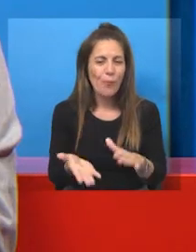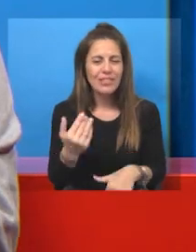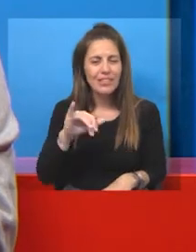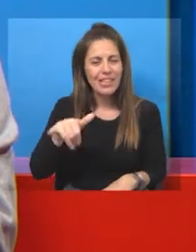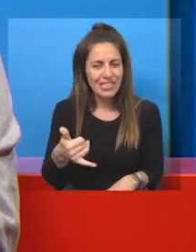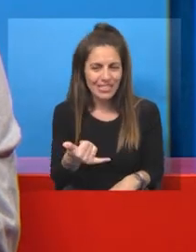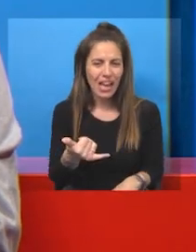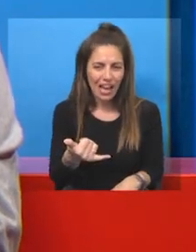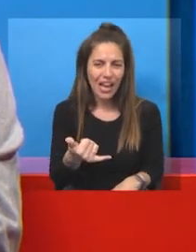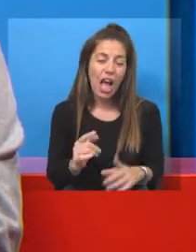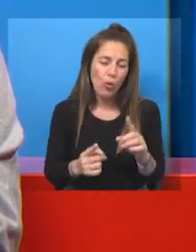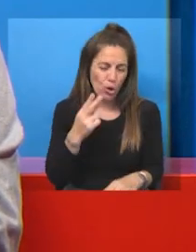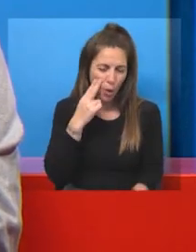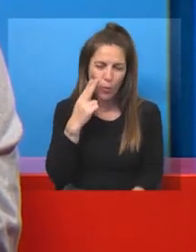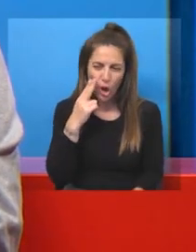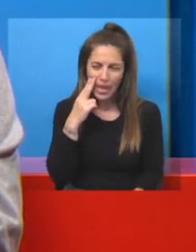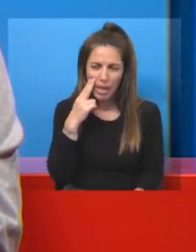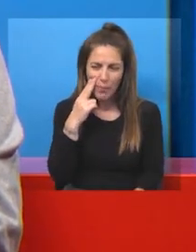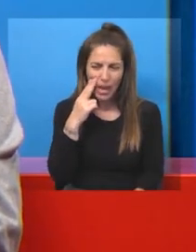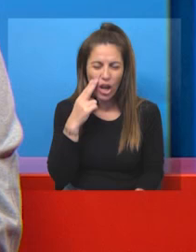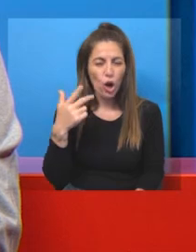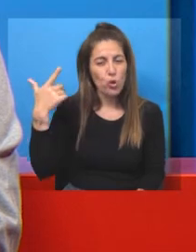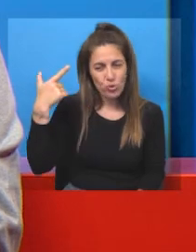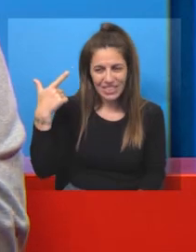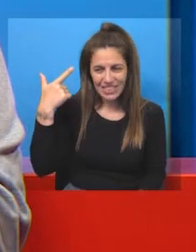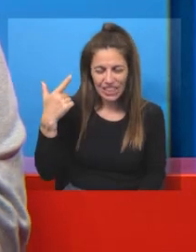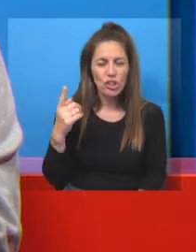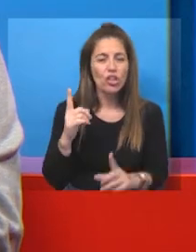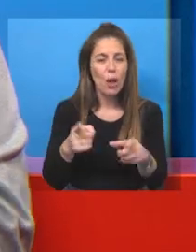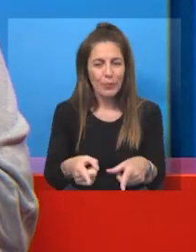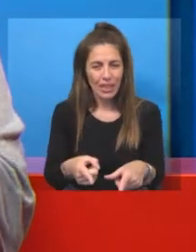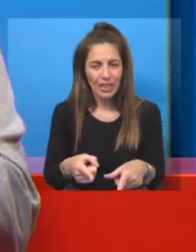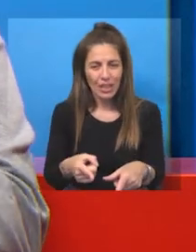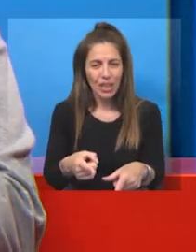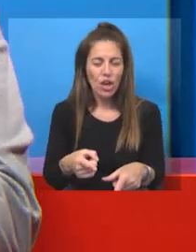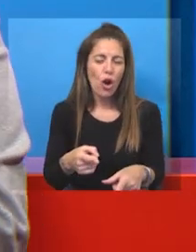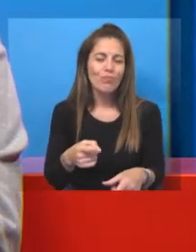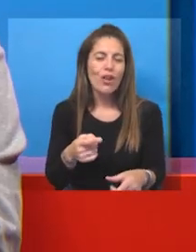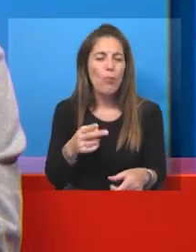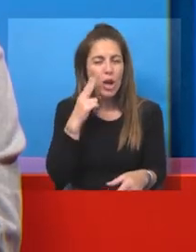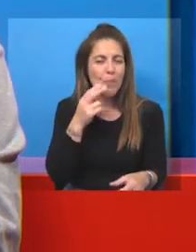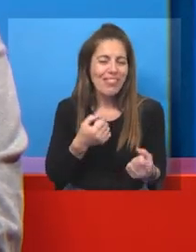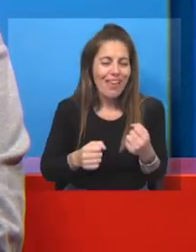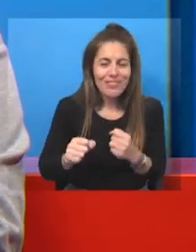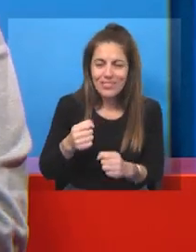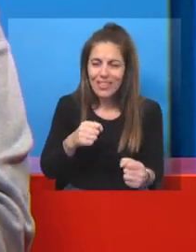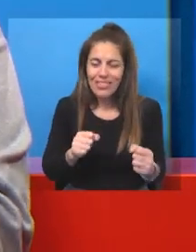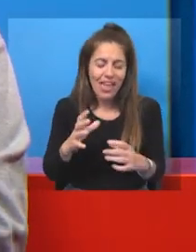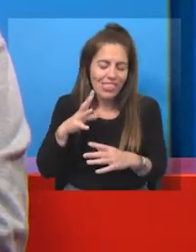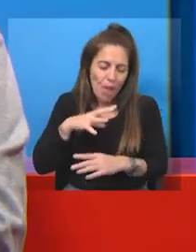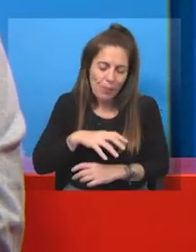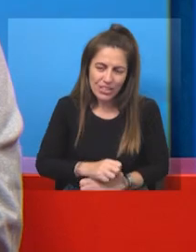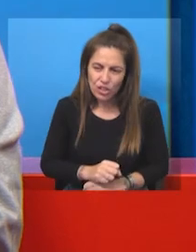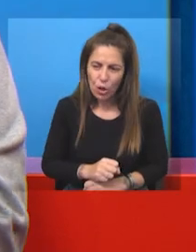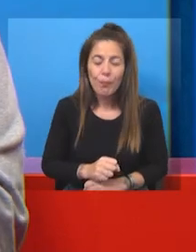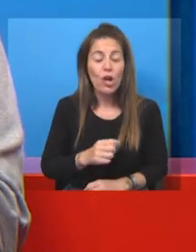teníamos este algunos problemas con los los suicidios con este los trastornos de ansiedad y depresión eh pero como